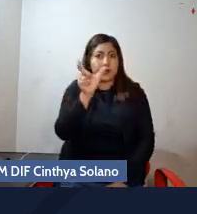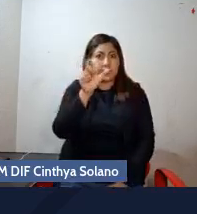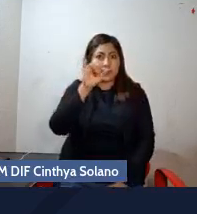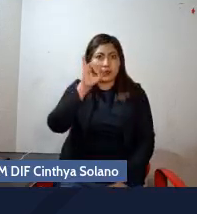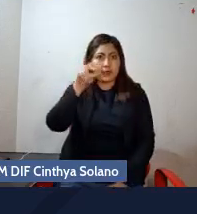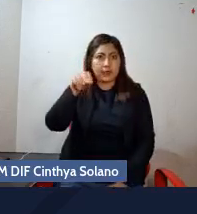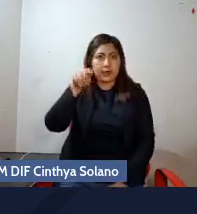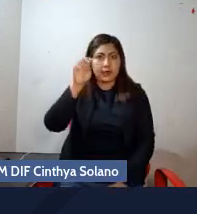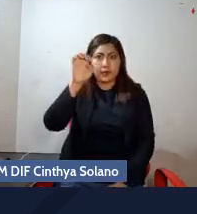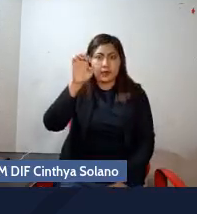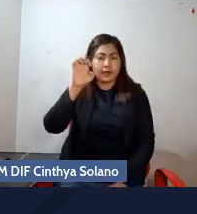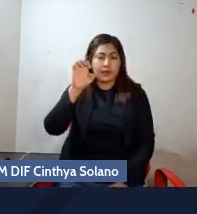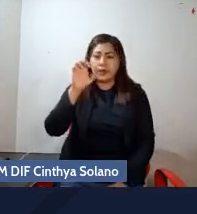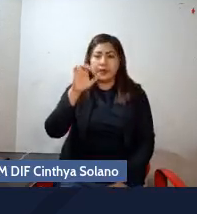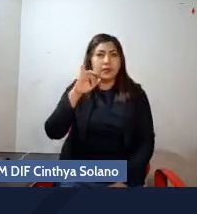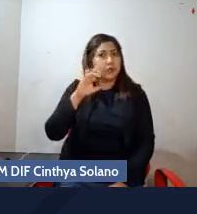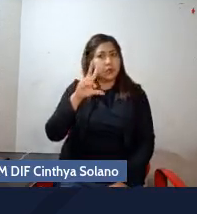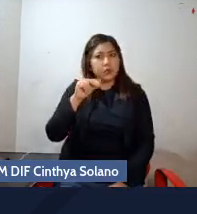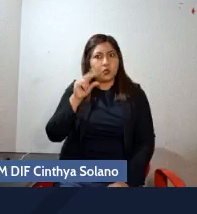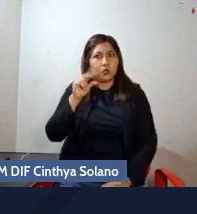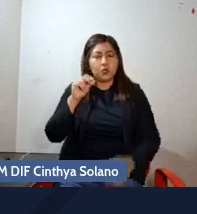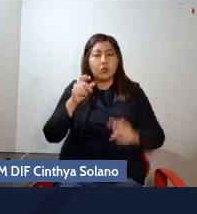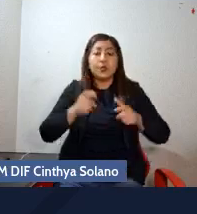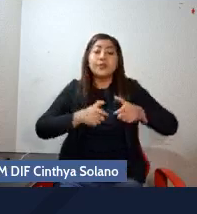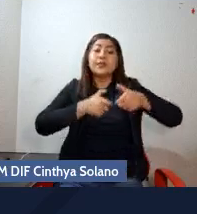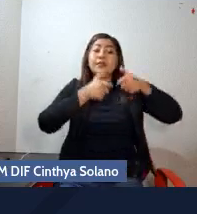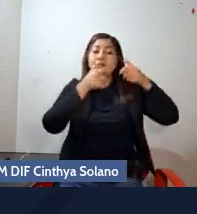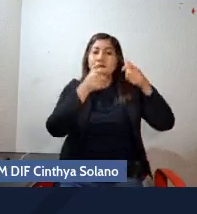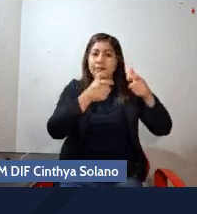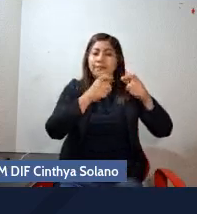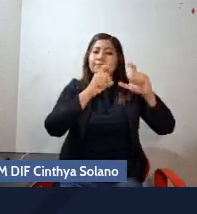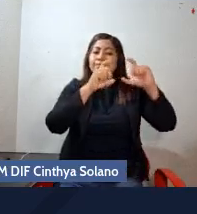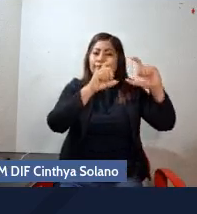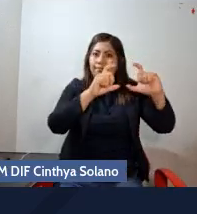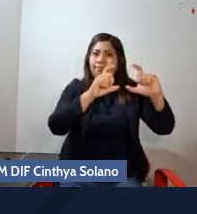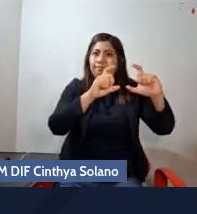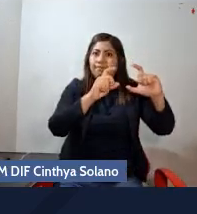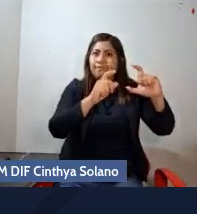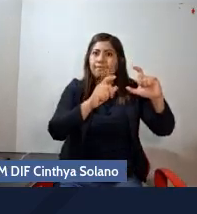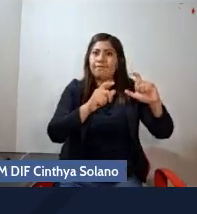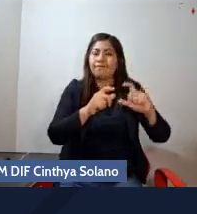para votar como tal. Bien.